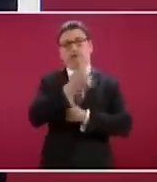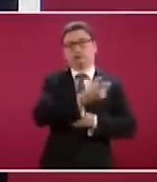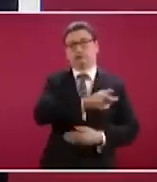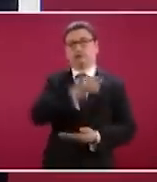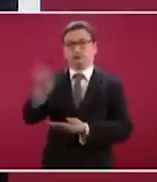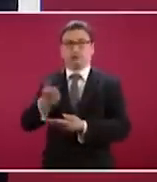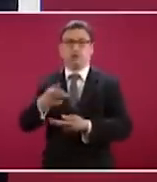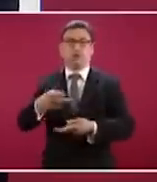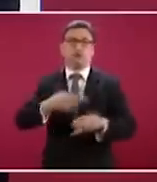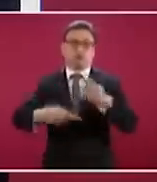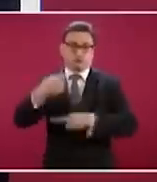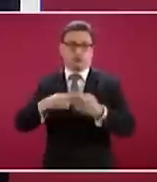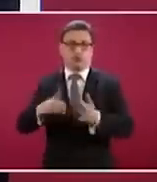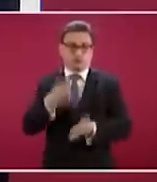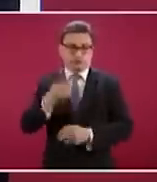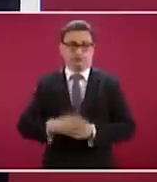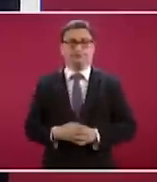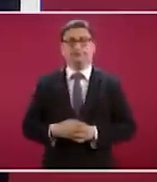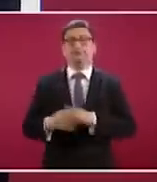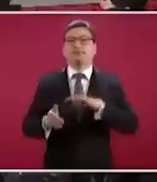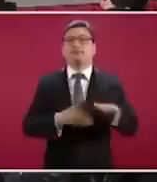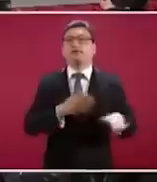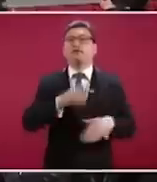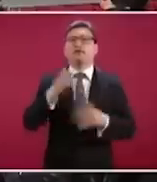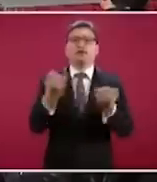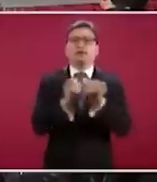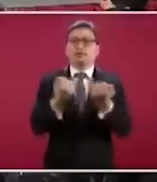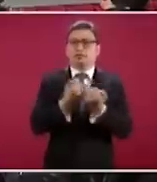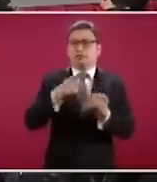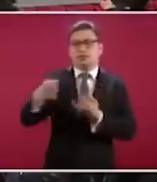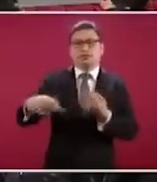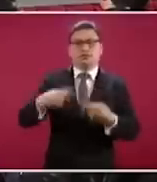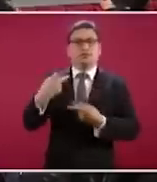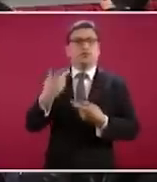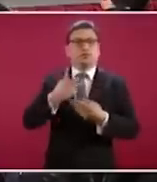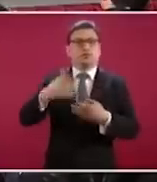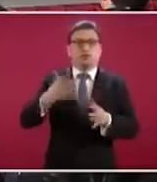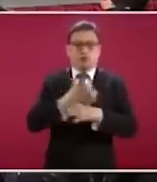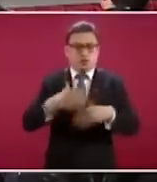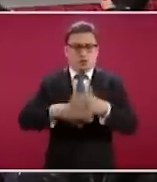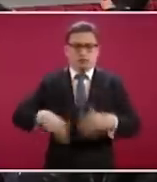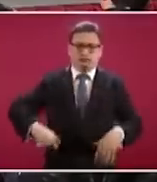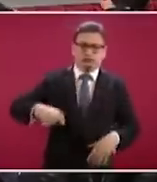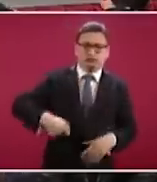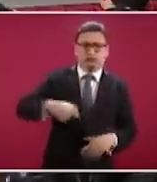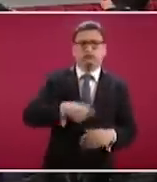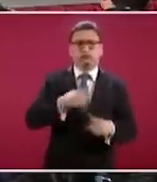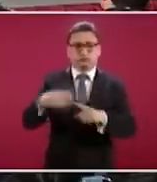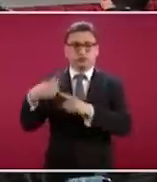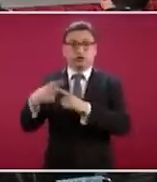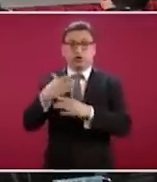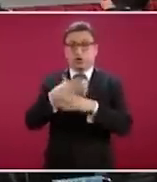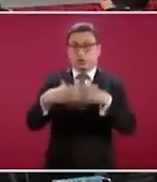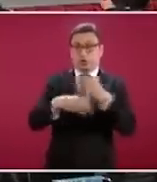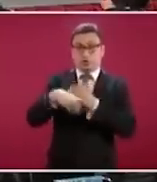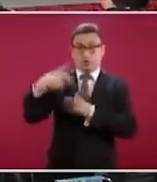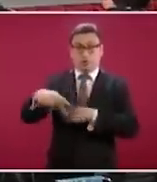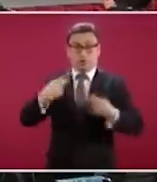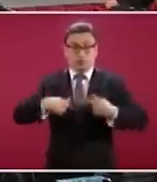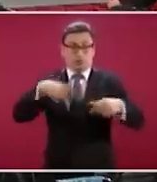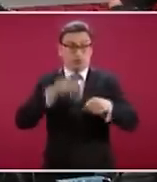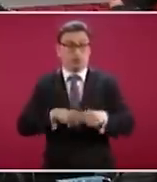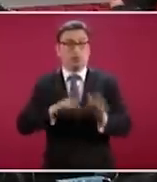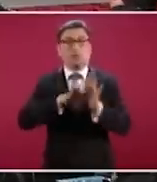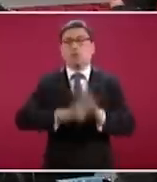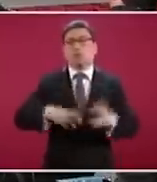solicitan como aclaraciones muy permanentes, que son tratándose del equipaje. Tratándose de bienes de uso personal, tales